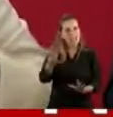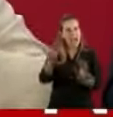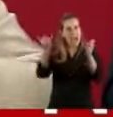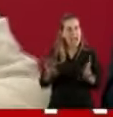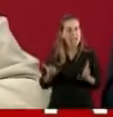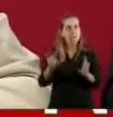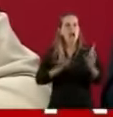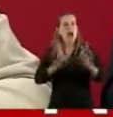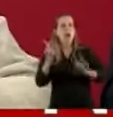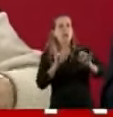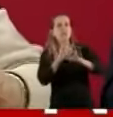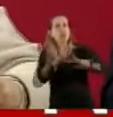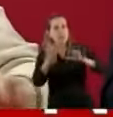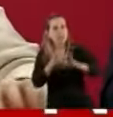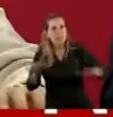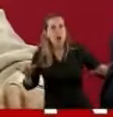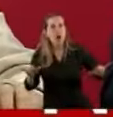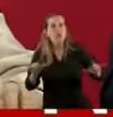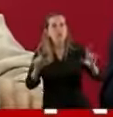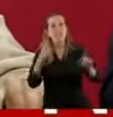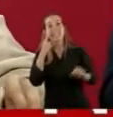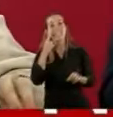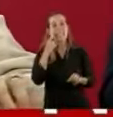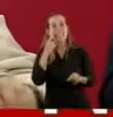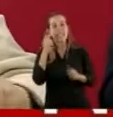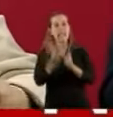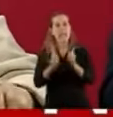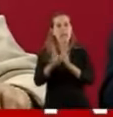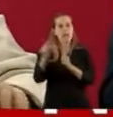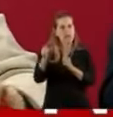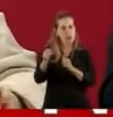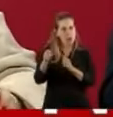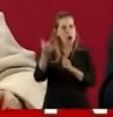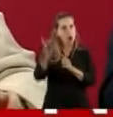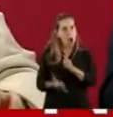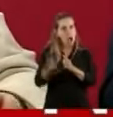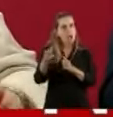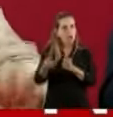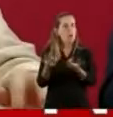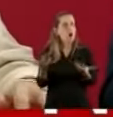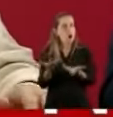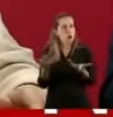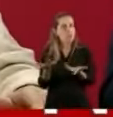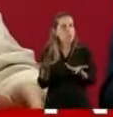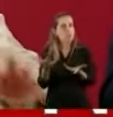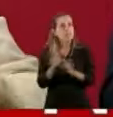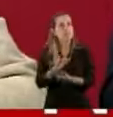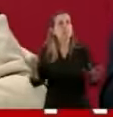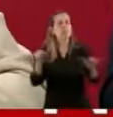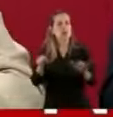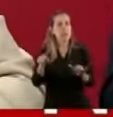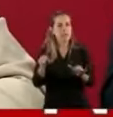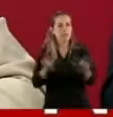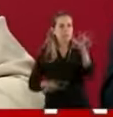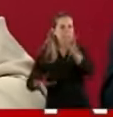una serie de adelantos del intendente de la ciudad de Rosario con créditos como para llevar adelante este